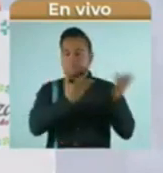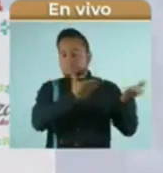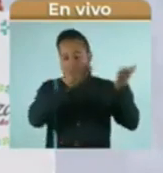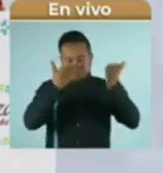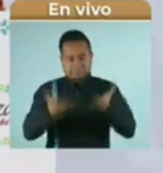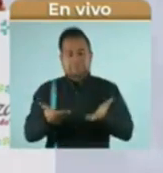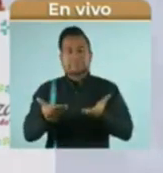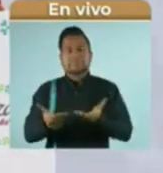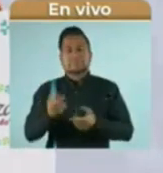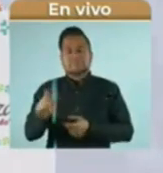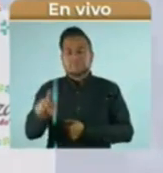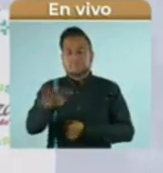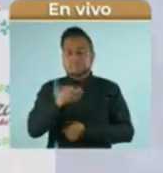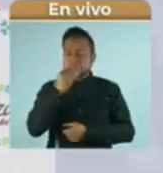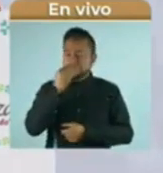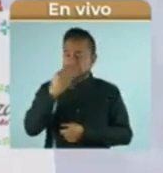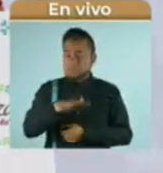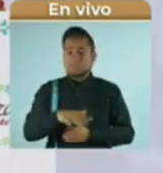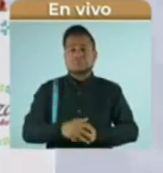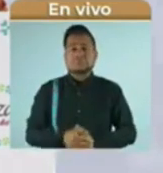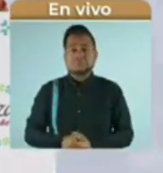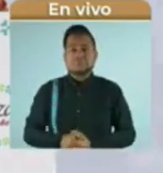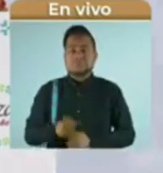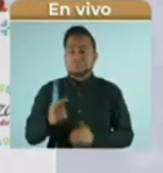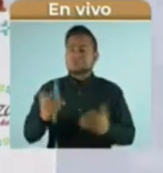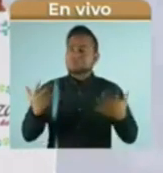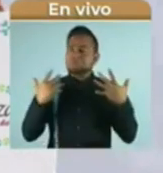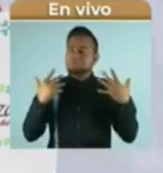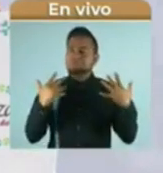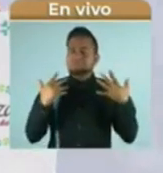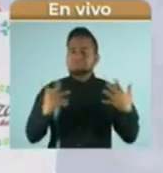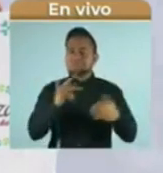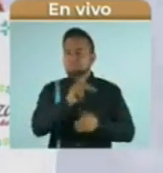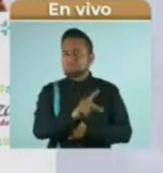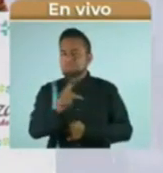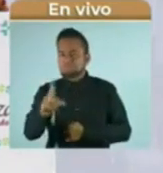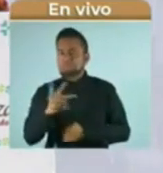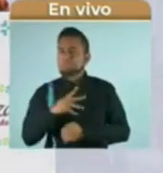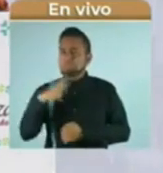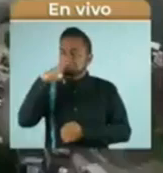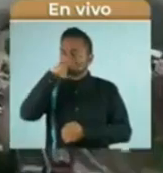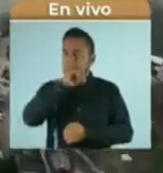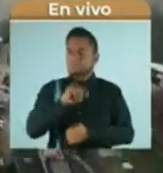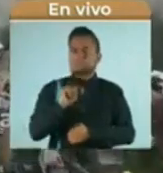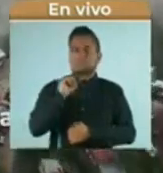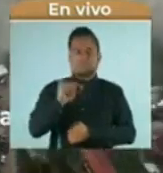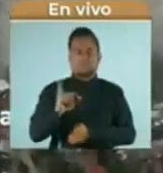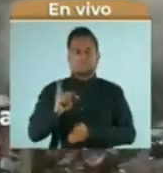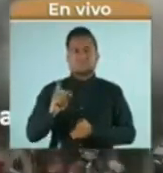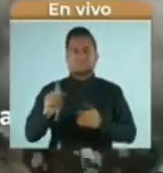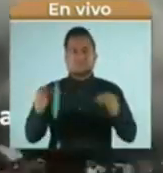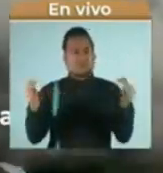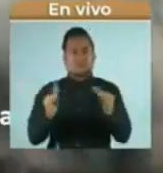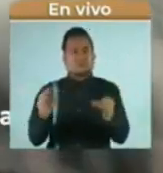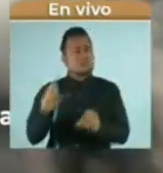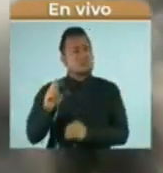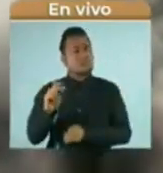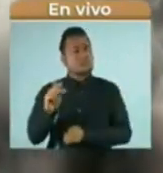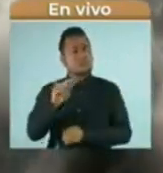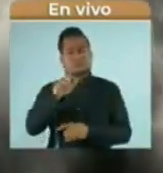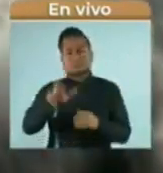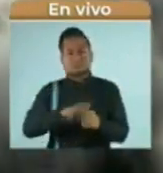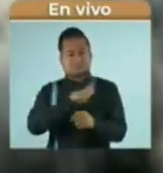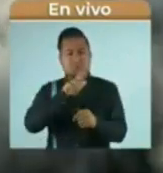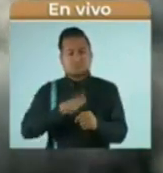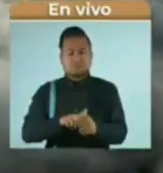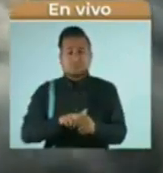que es un pueblo muy bonito, es un clima igual, templado, donde no hace mucho frío, y